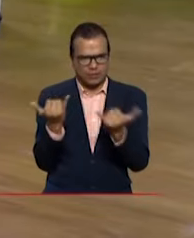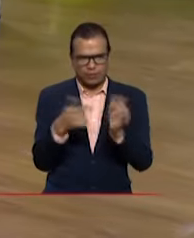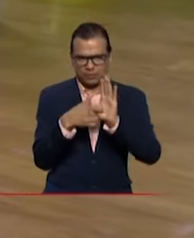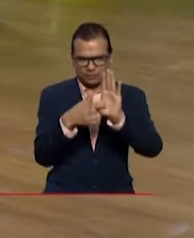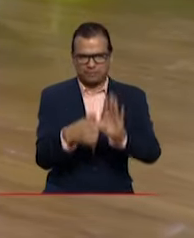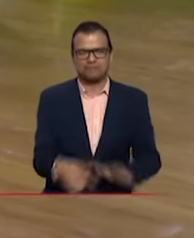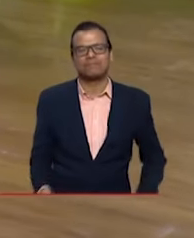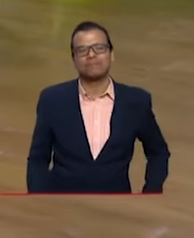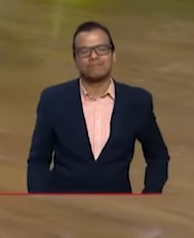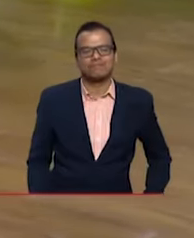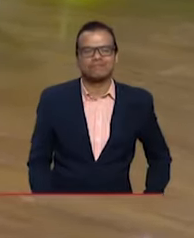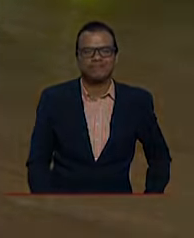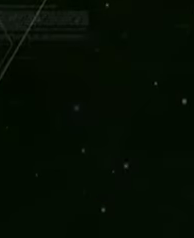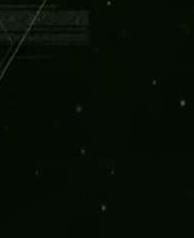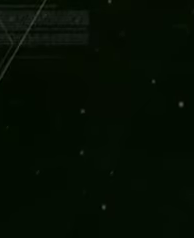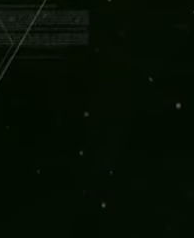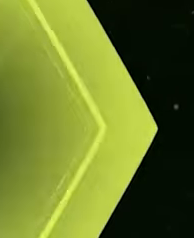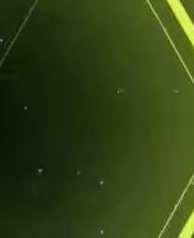volvemos.